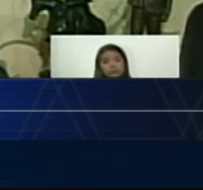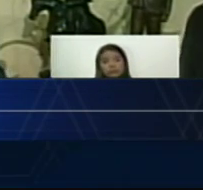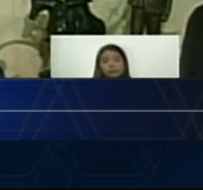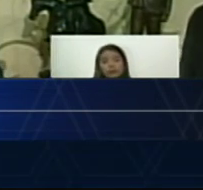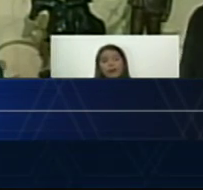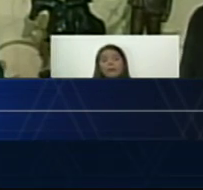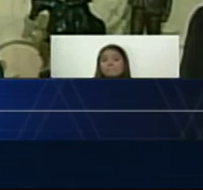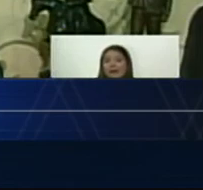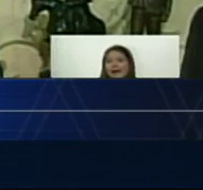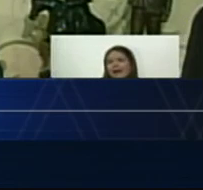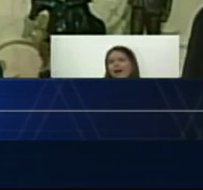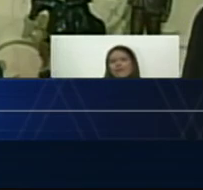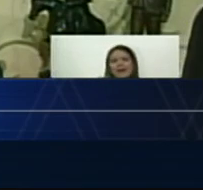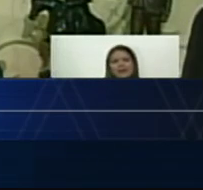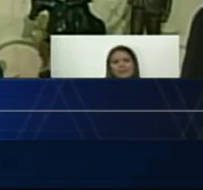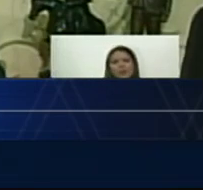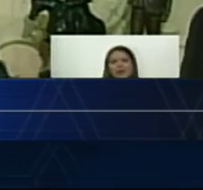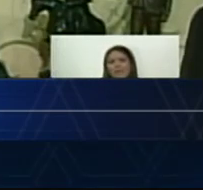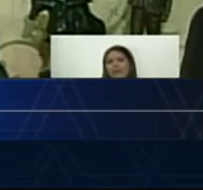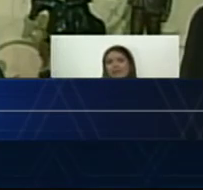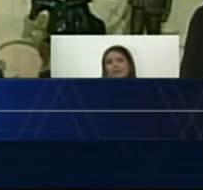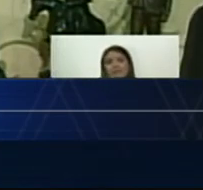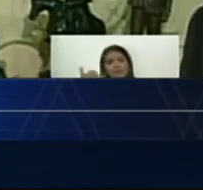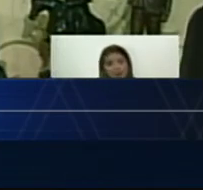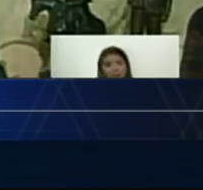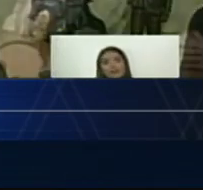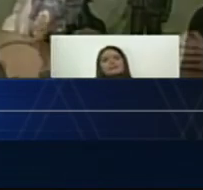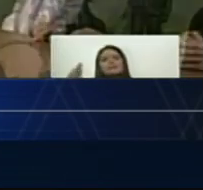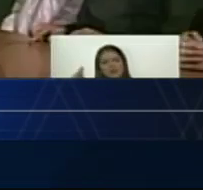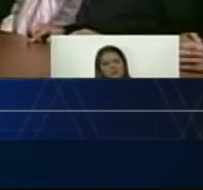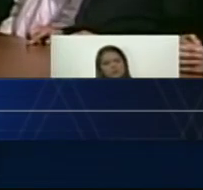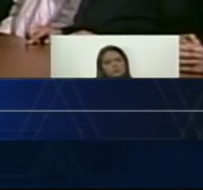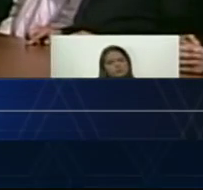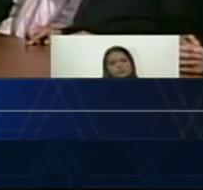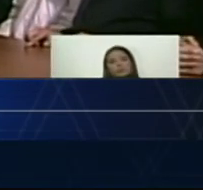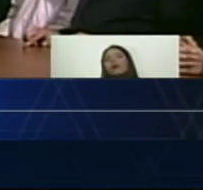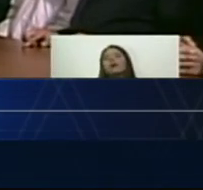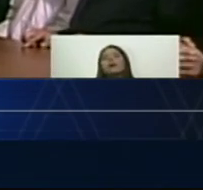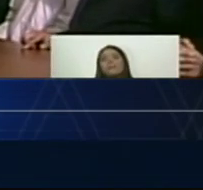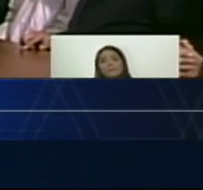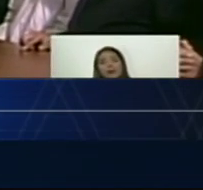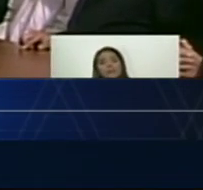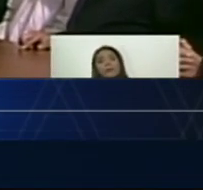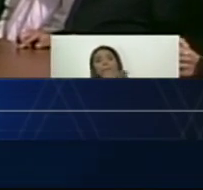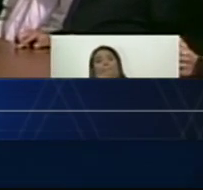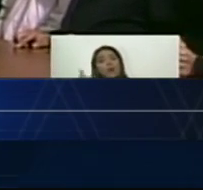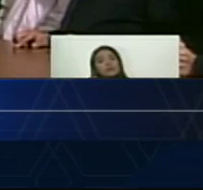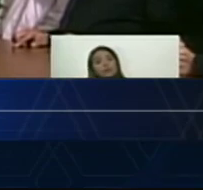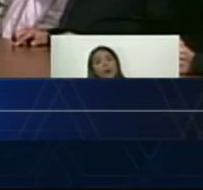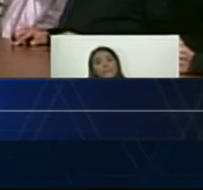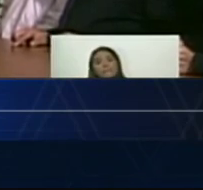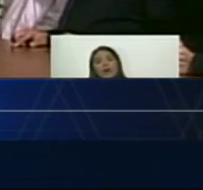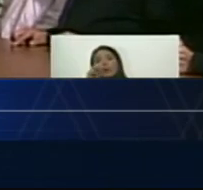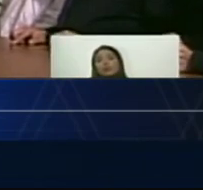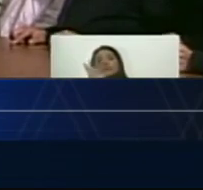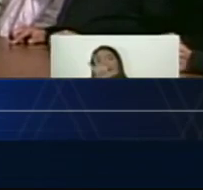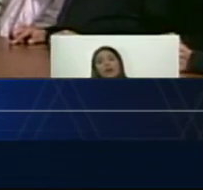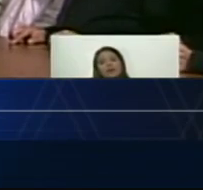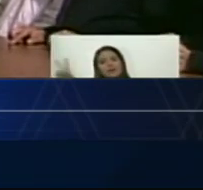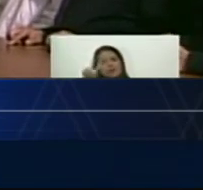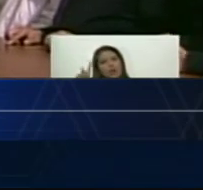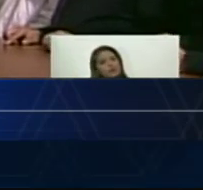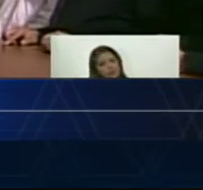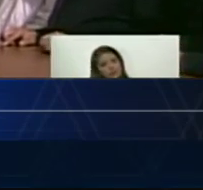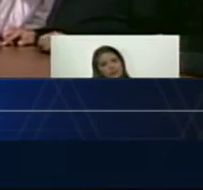para superar la coyuntura difícil que estamos atravesando y que la vamos a superar, sino para ponernos en mejor condición para construir la Venezuela que todos y todos